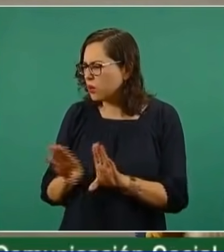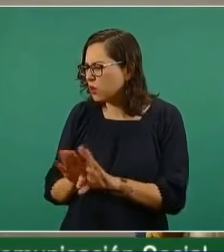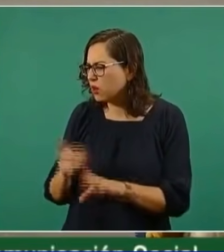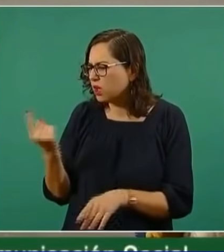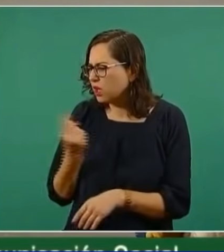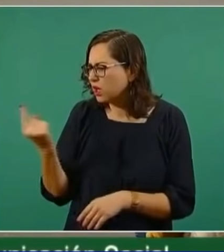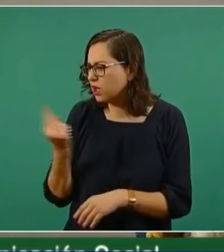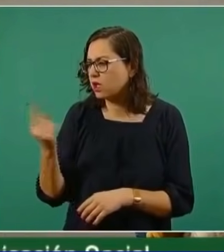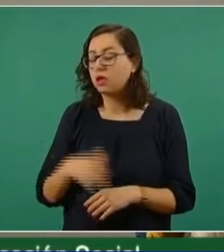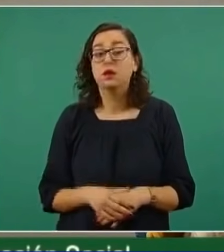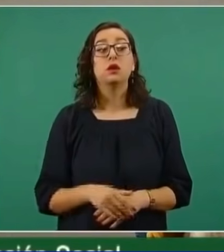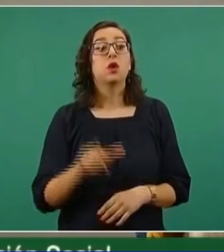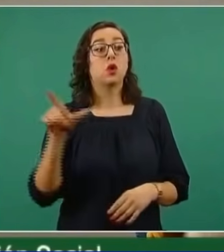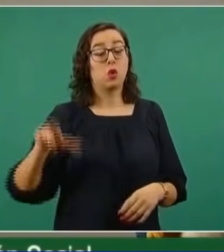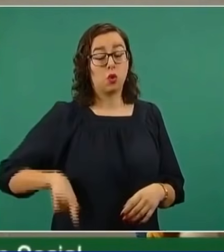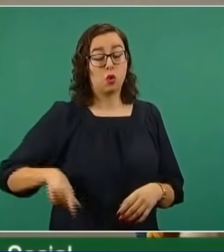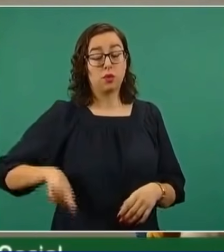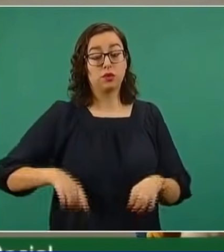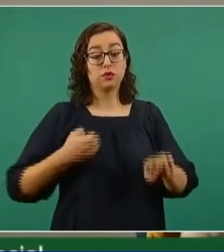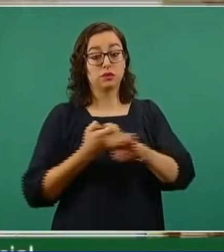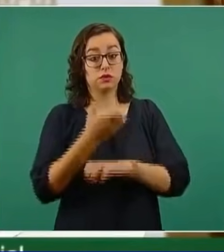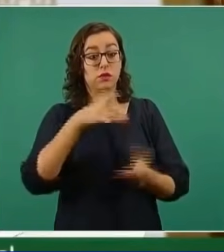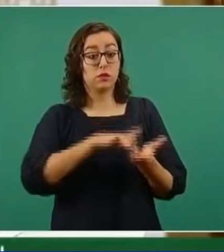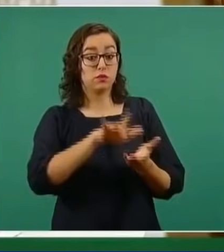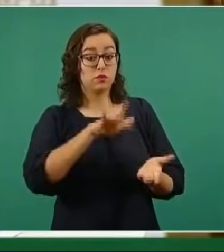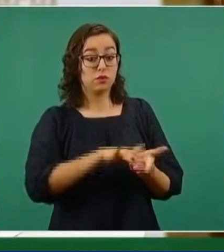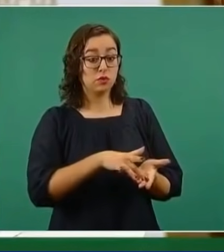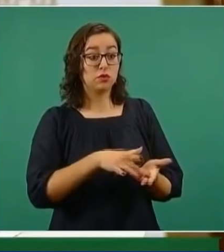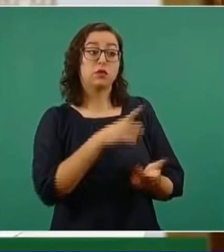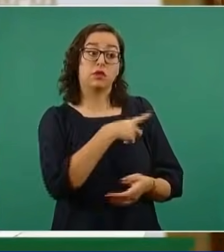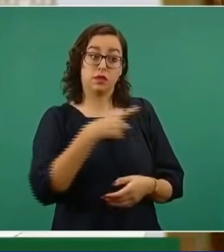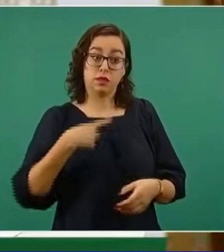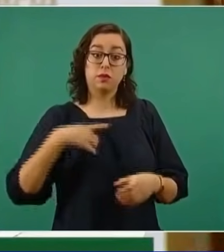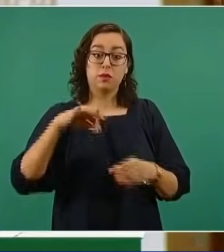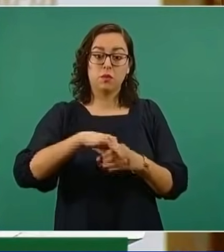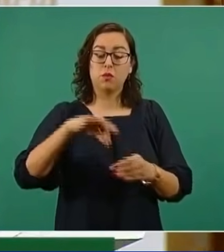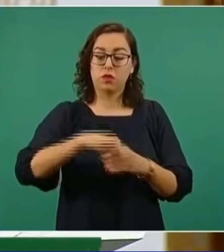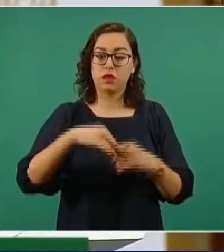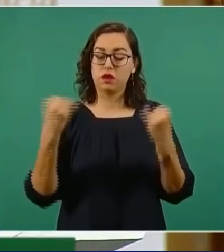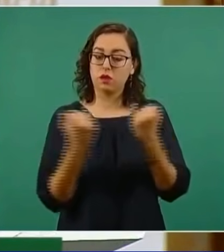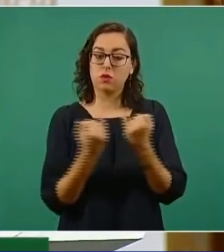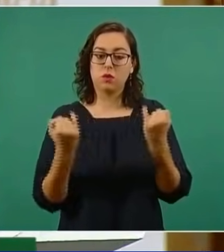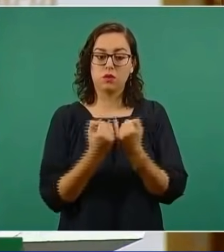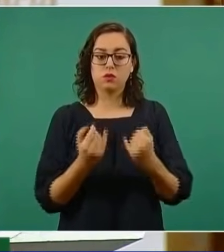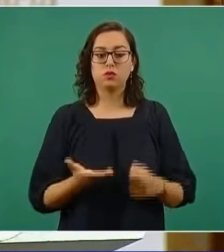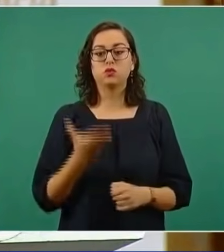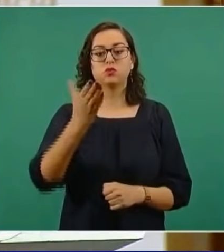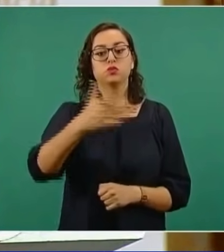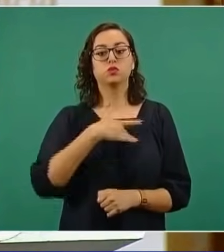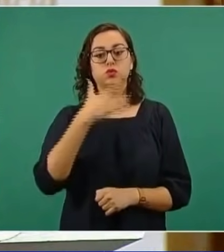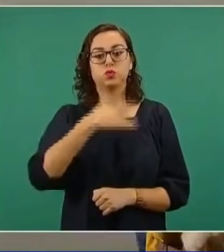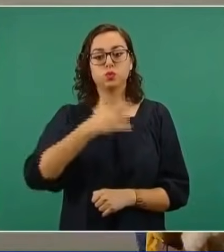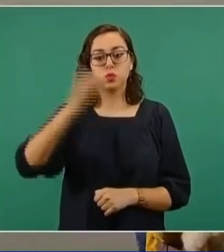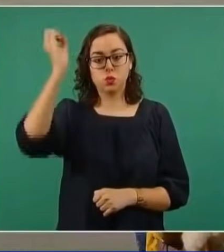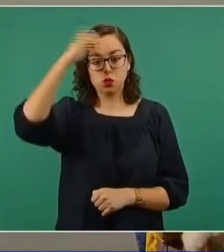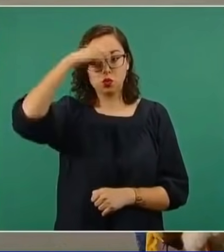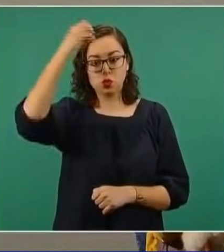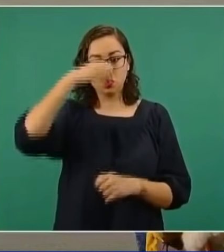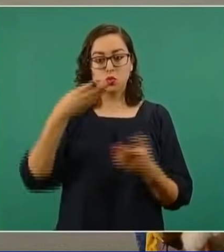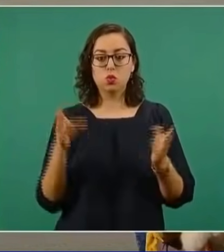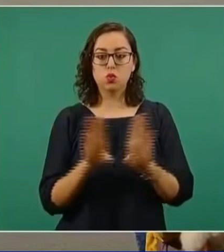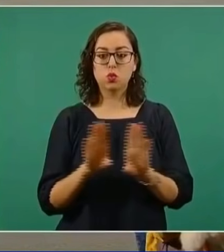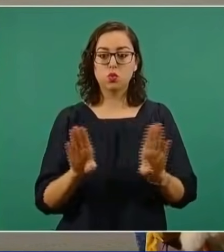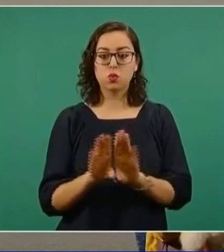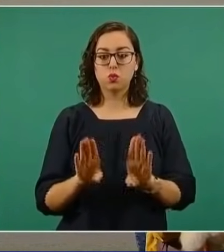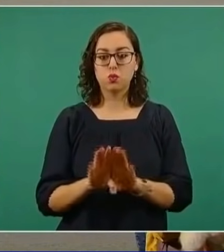venía de parte del gobierno del estado el voto que le que le parece presidente que permitiendo y respecto a la entrega de estos